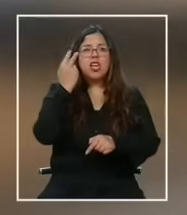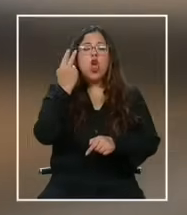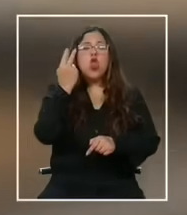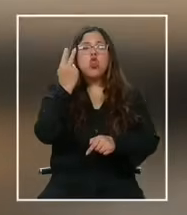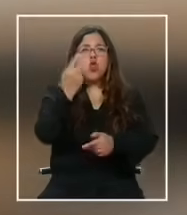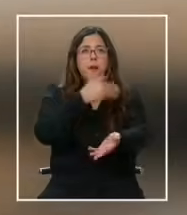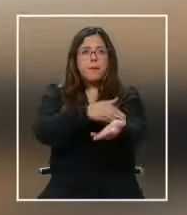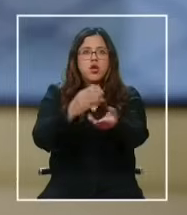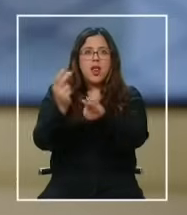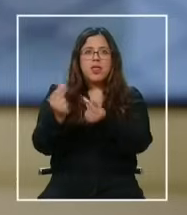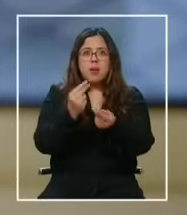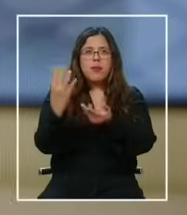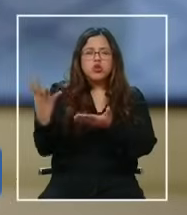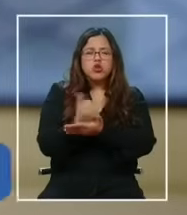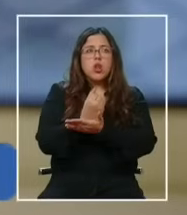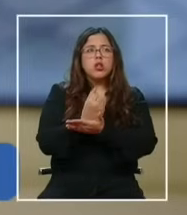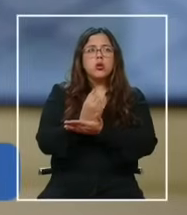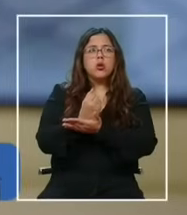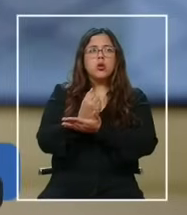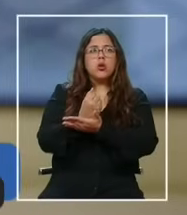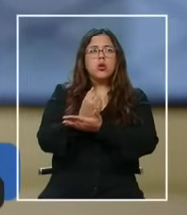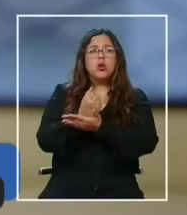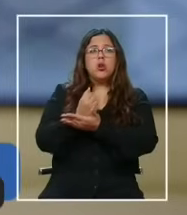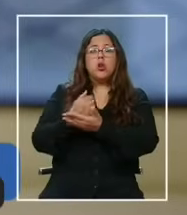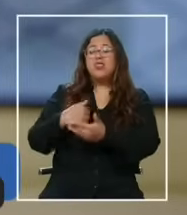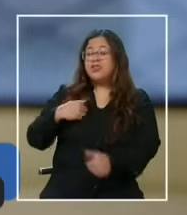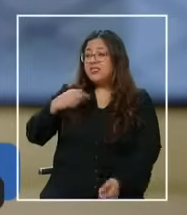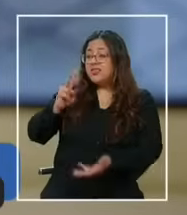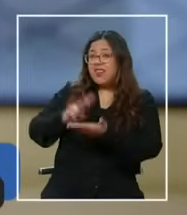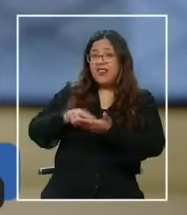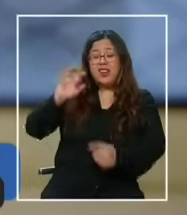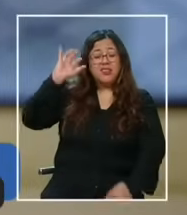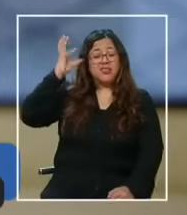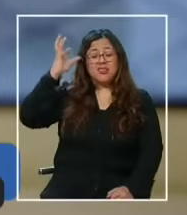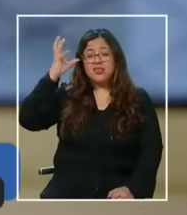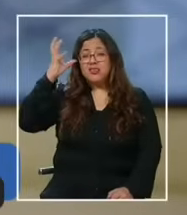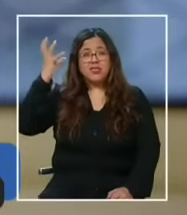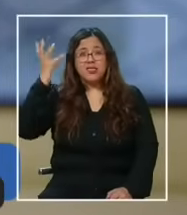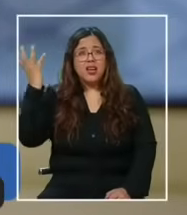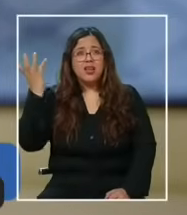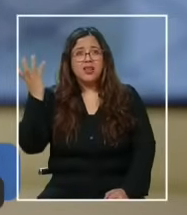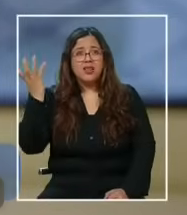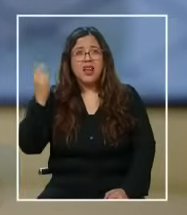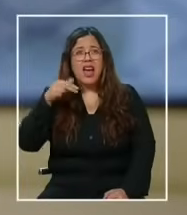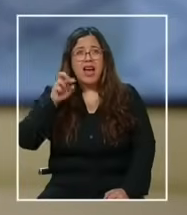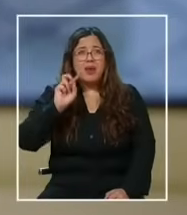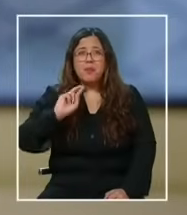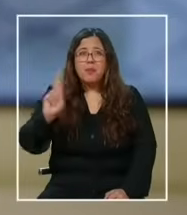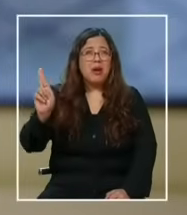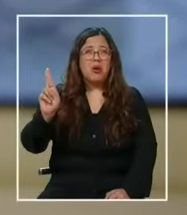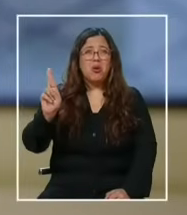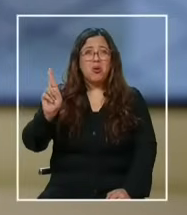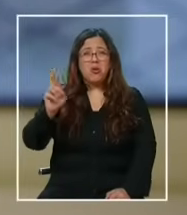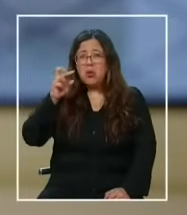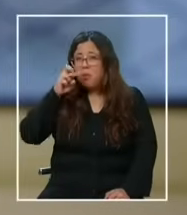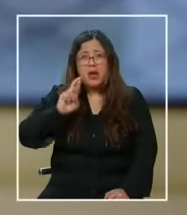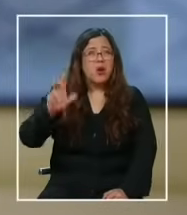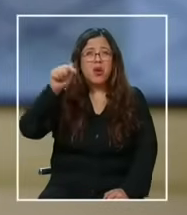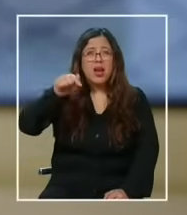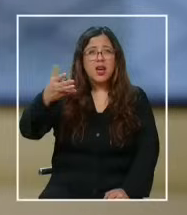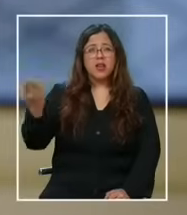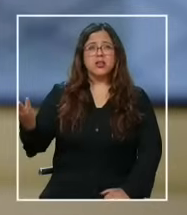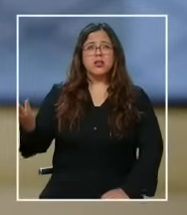millones de pesos me costaría mucho entender es como este el peor la peor de las pesadillas